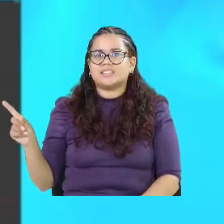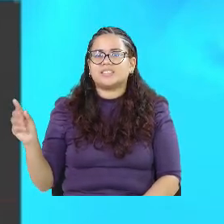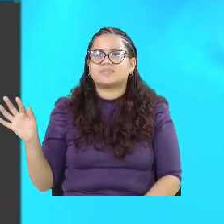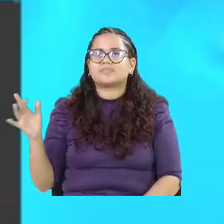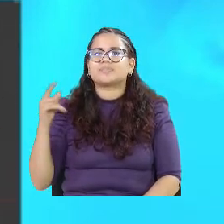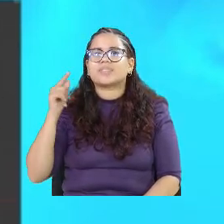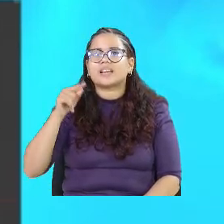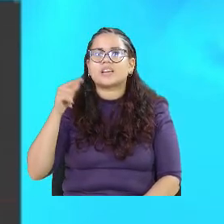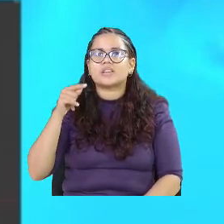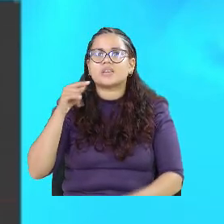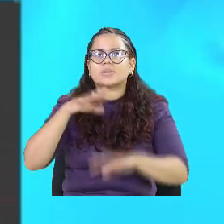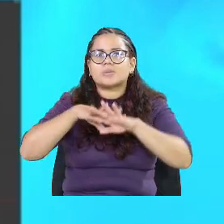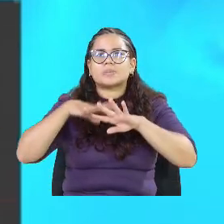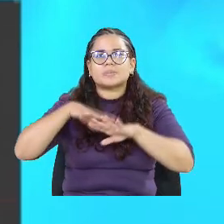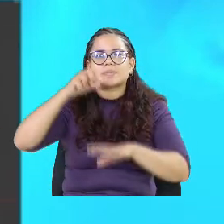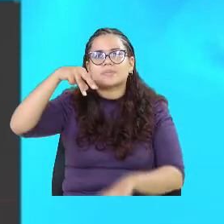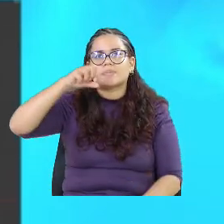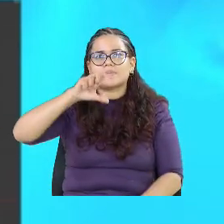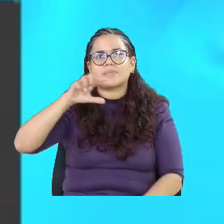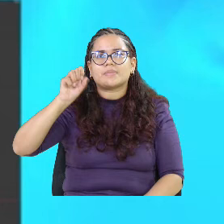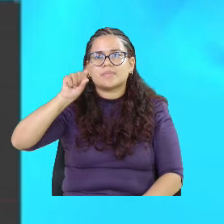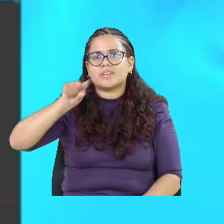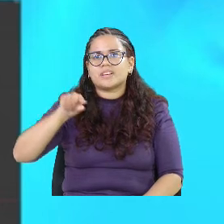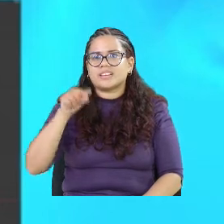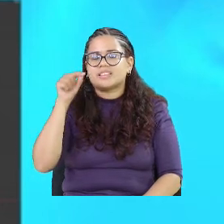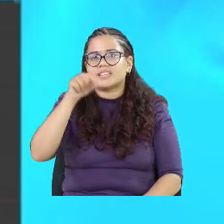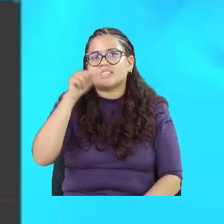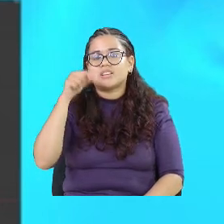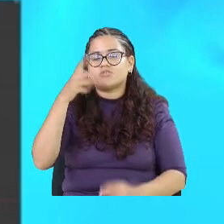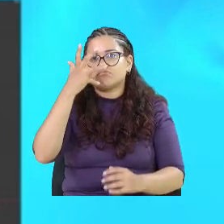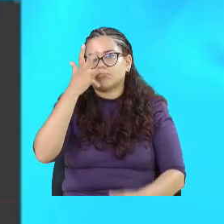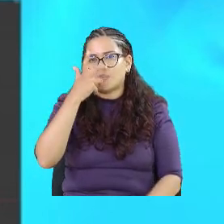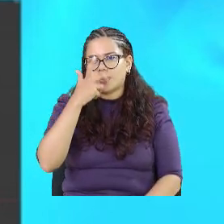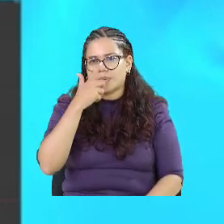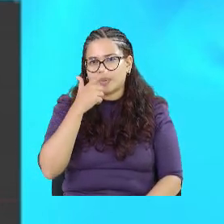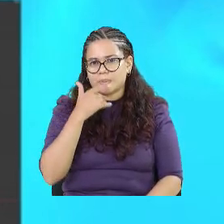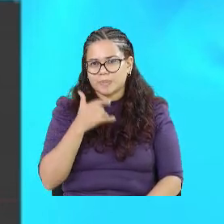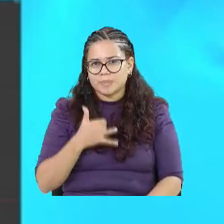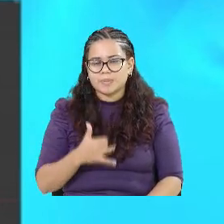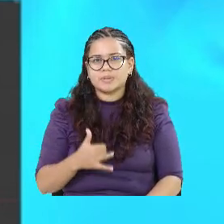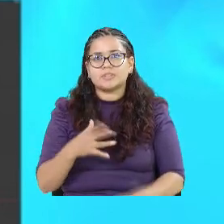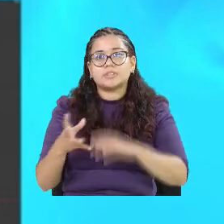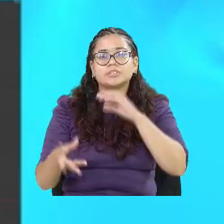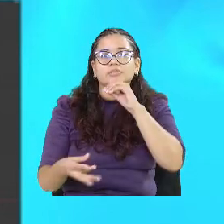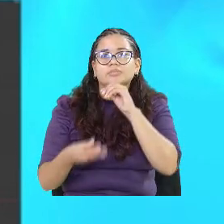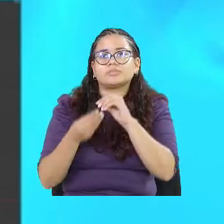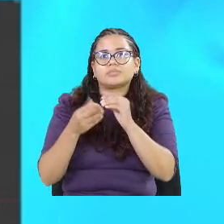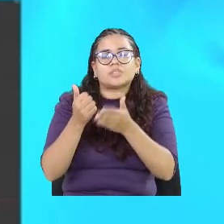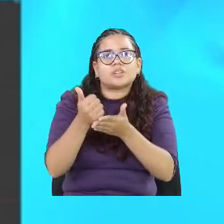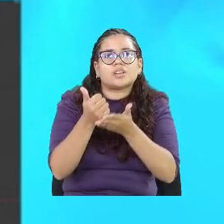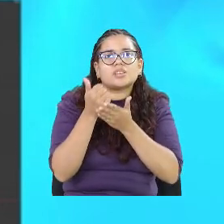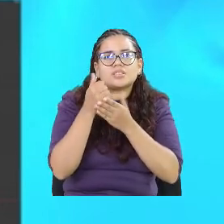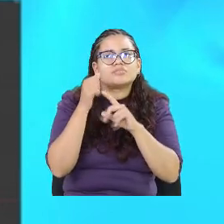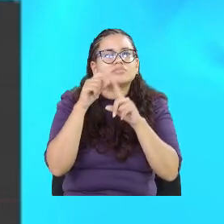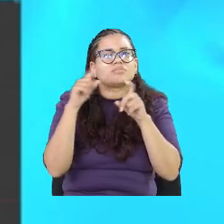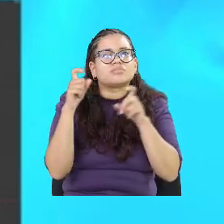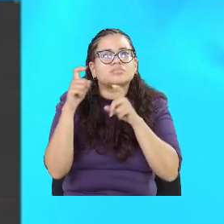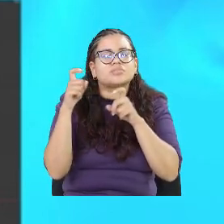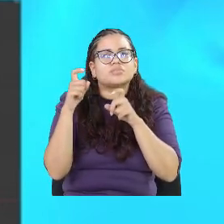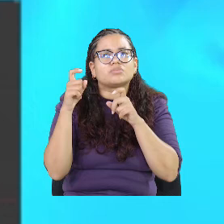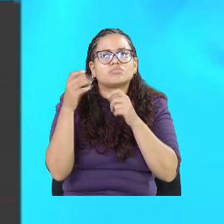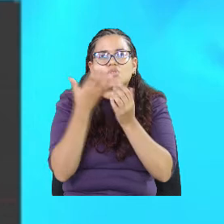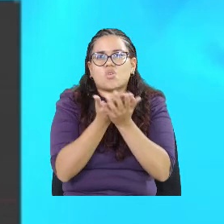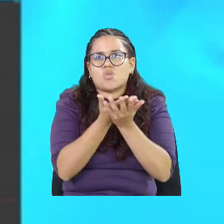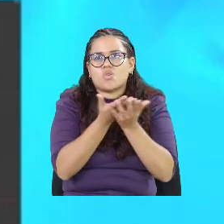de las mallas que conforman ese escaneo. También nos permite ver un poco sobre